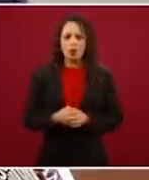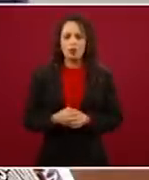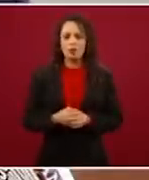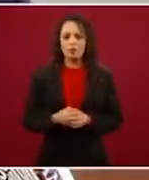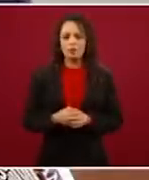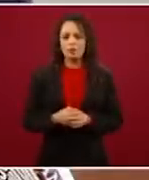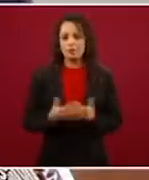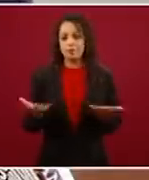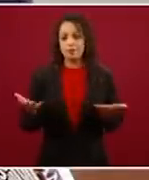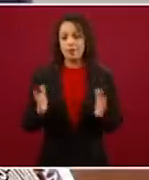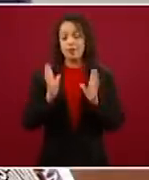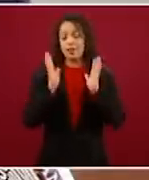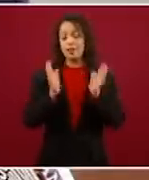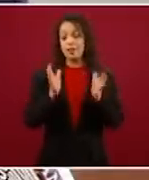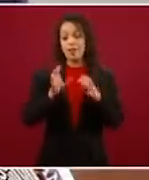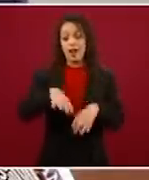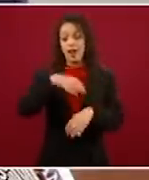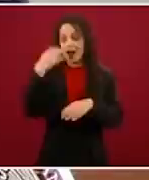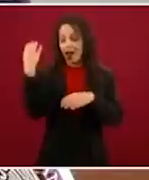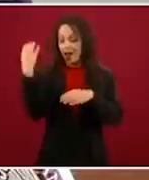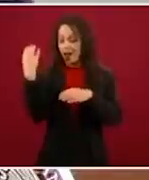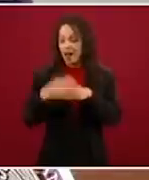Entonces ya se acabó la robadera.